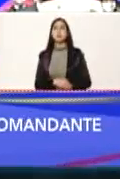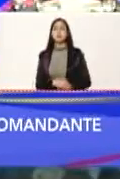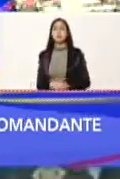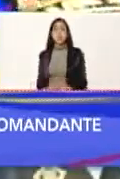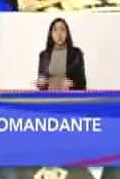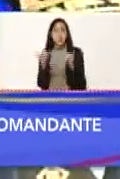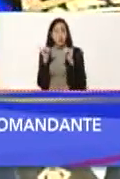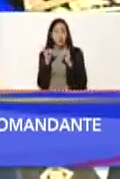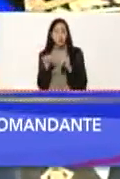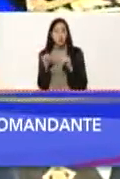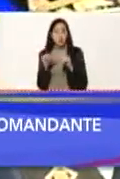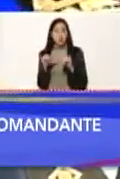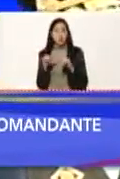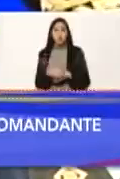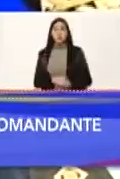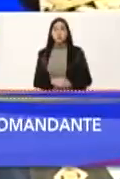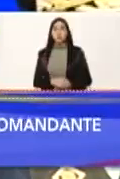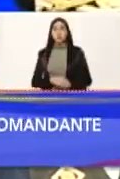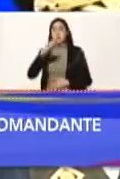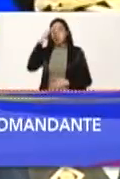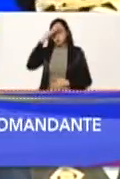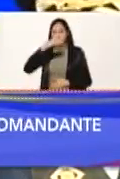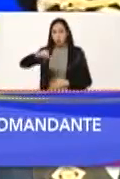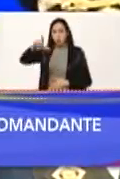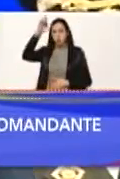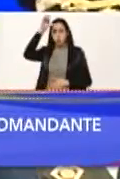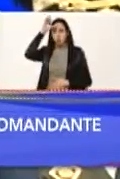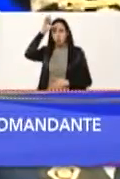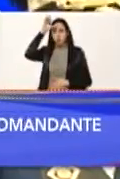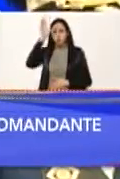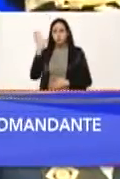Igualmente, en la Milicia Nacional Bolivariana